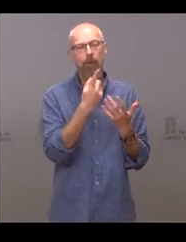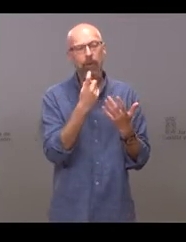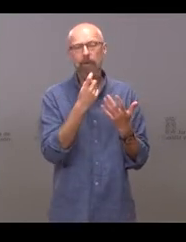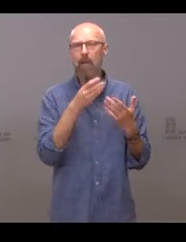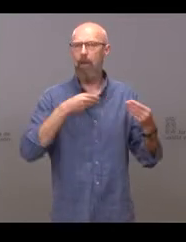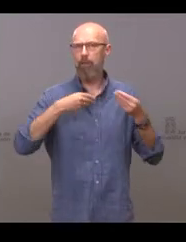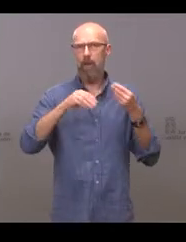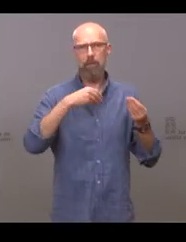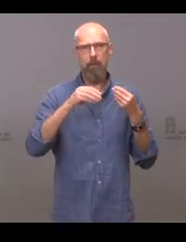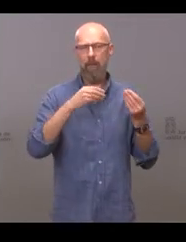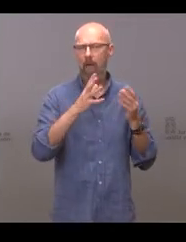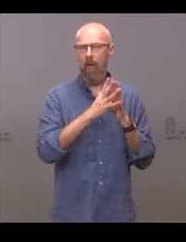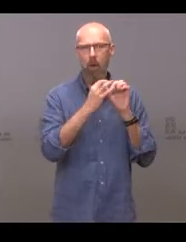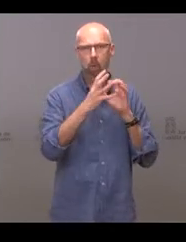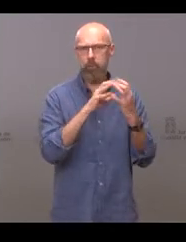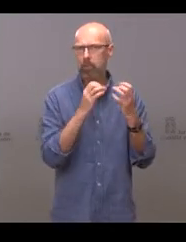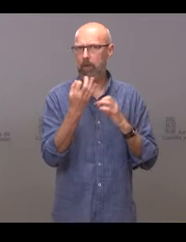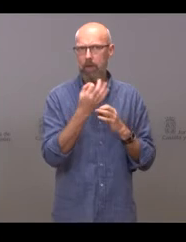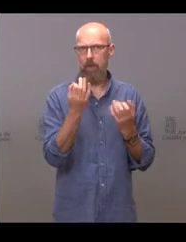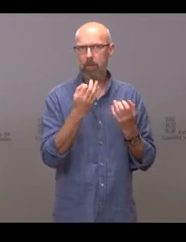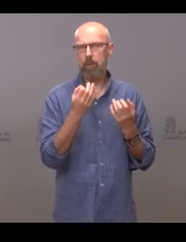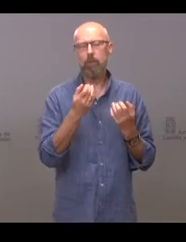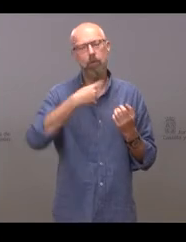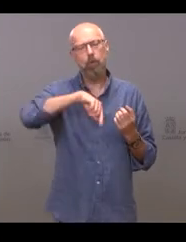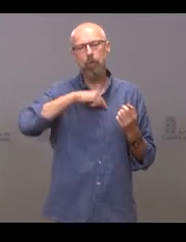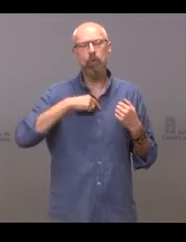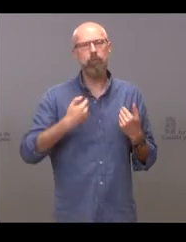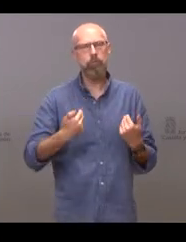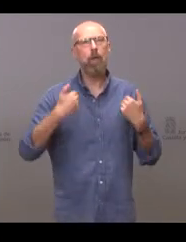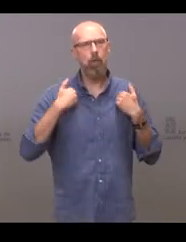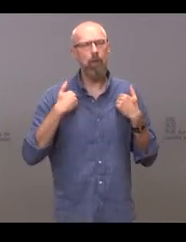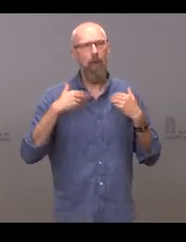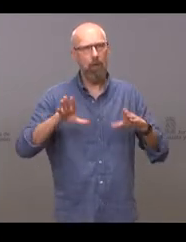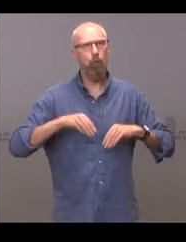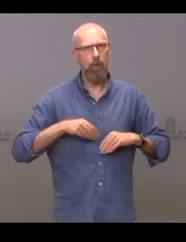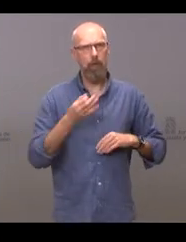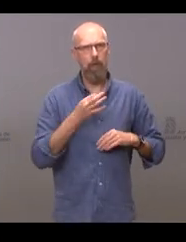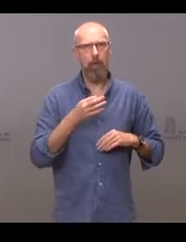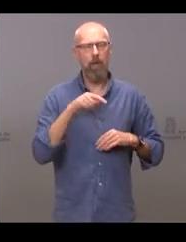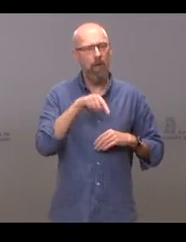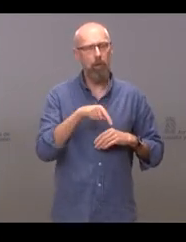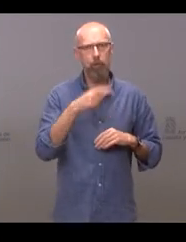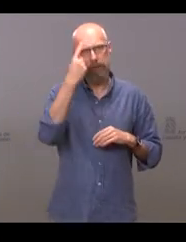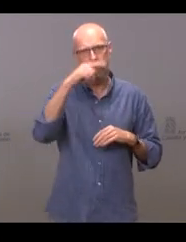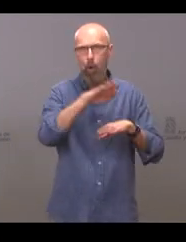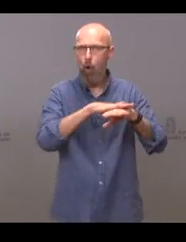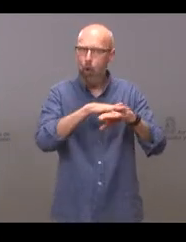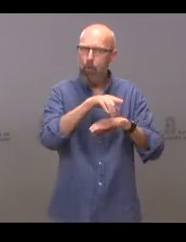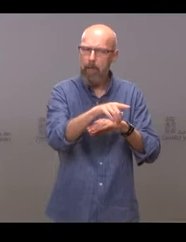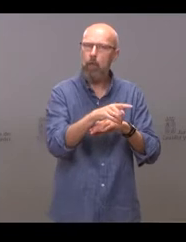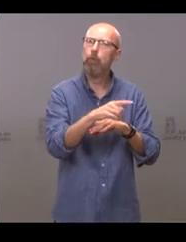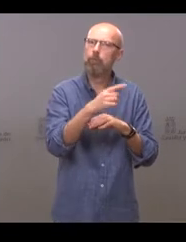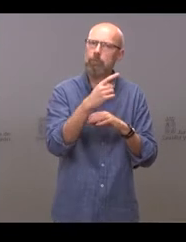flexibilidad en las cosas hemos tenido responsabilidad y eso no puede caer en saco roto yo creo que el gobierno debe también de tomar